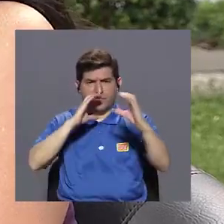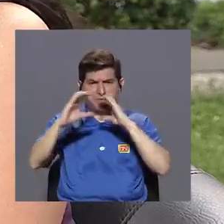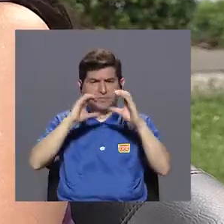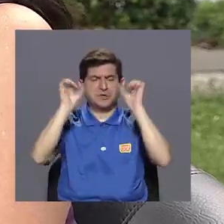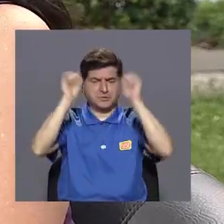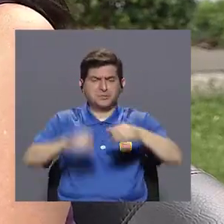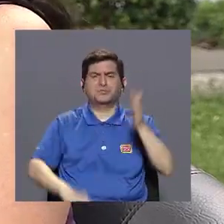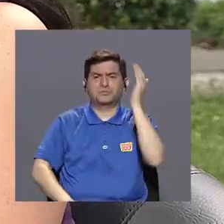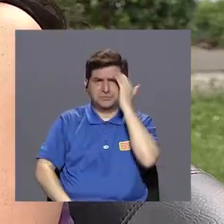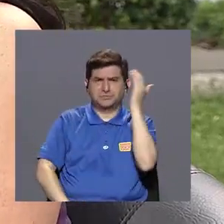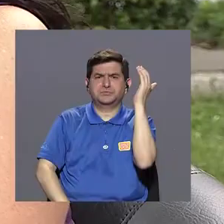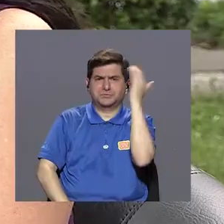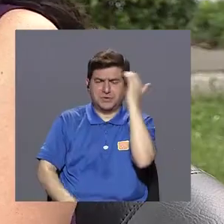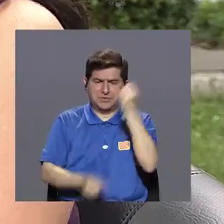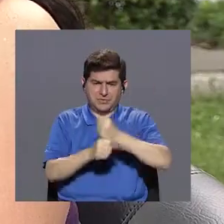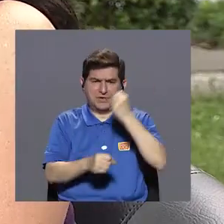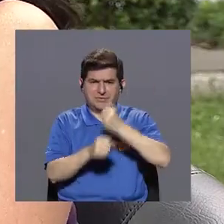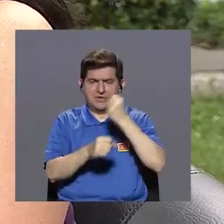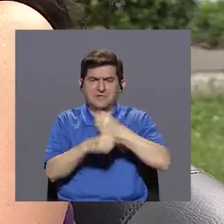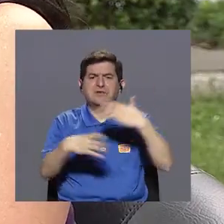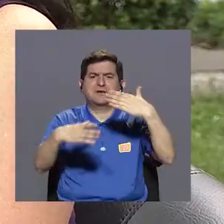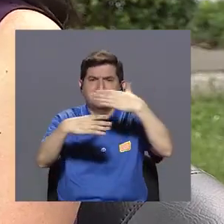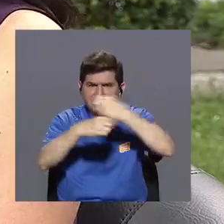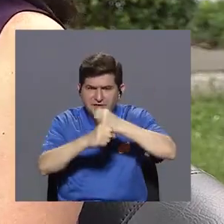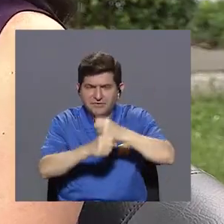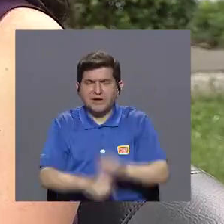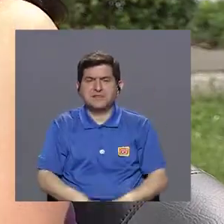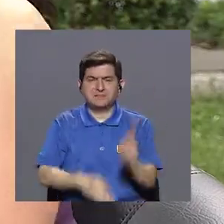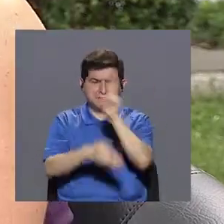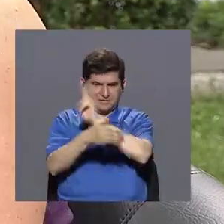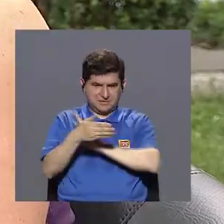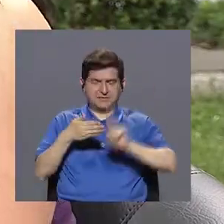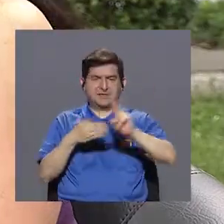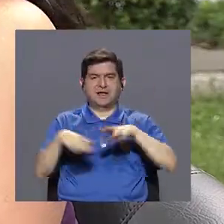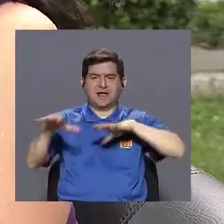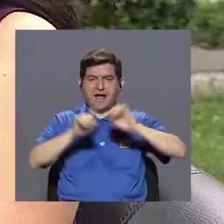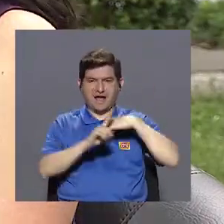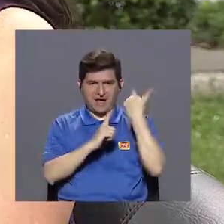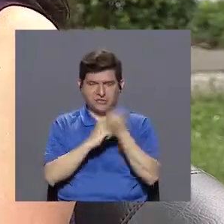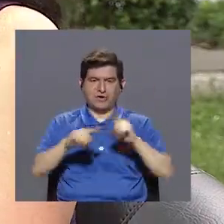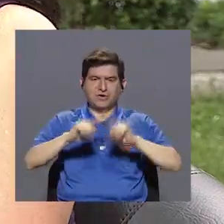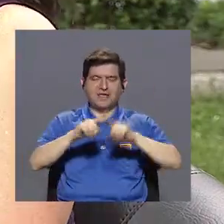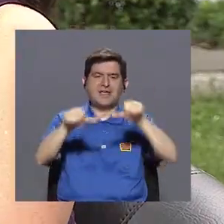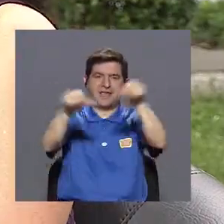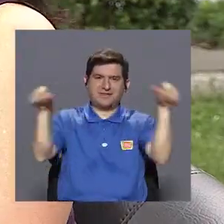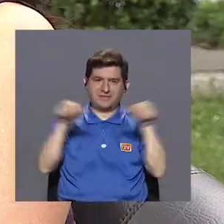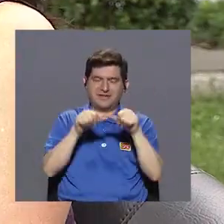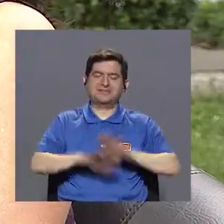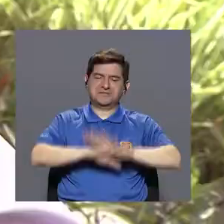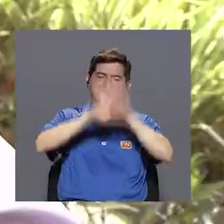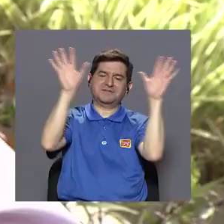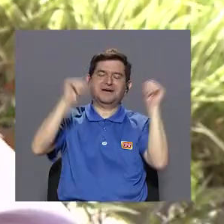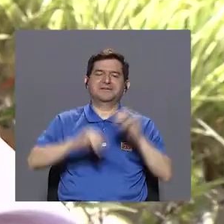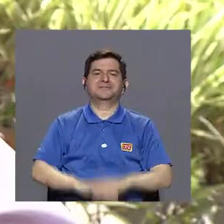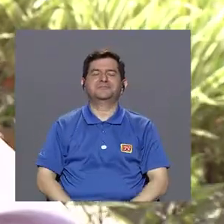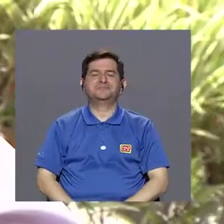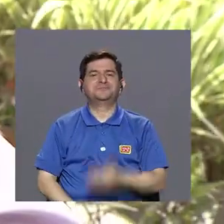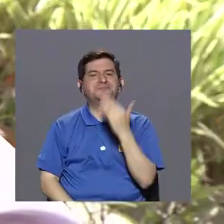los medios de comunicación pues se pueden enterar, claro, del trabajo que se hace pues en la universidad, ¿verdad? En acción social y en otras áreas. Claro